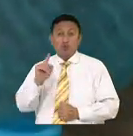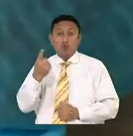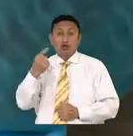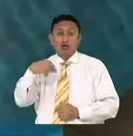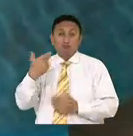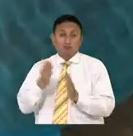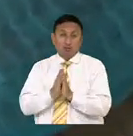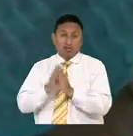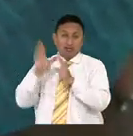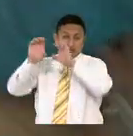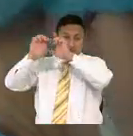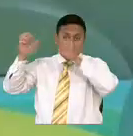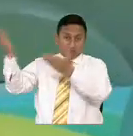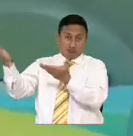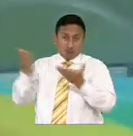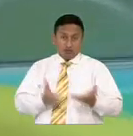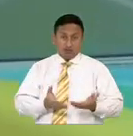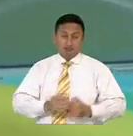pandemia informó catering